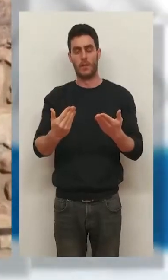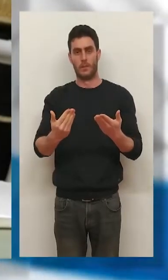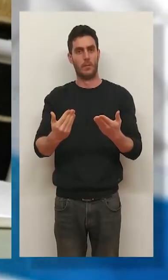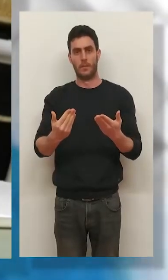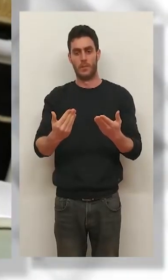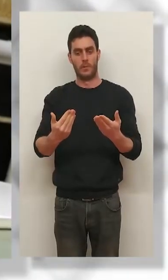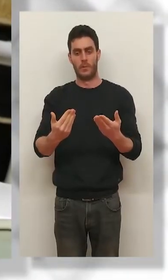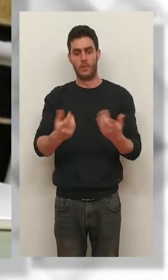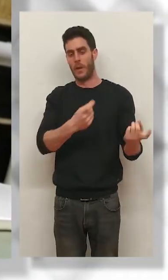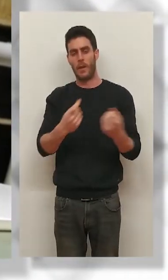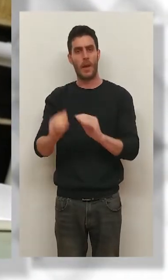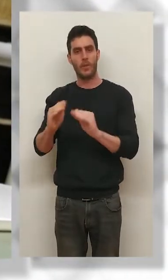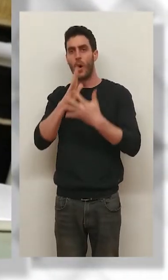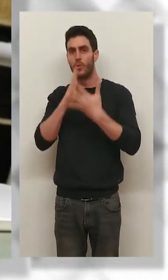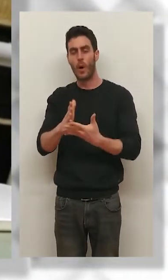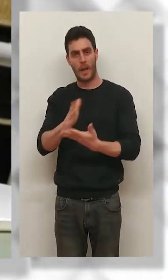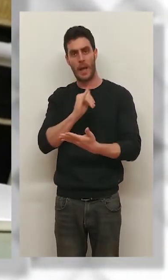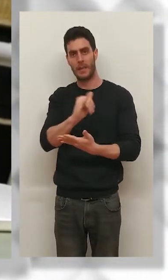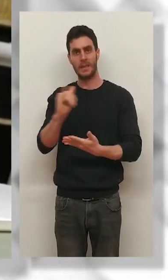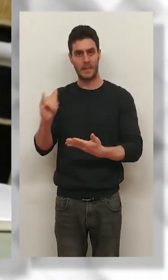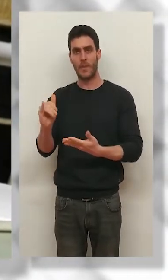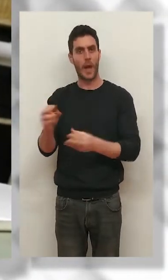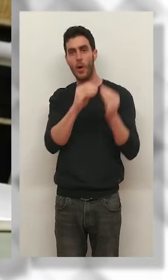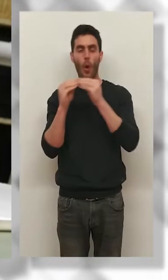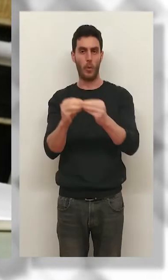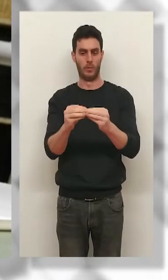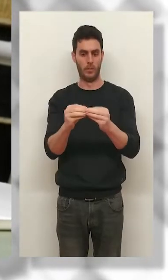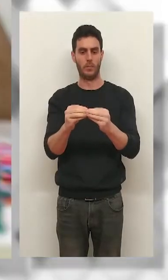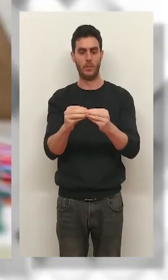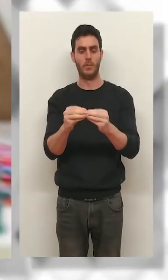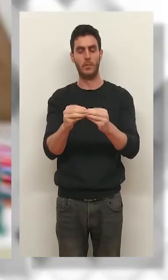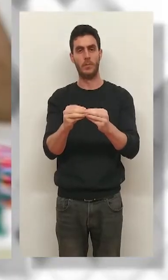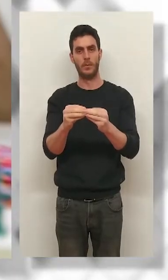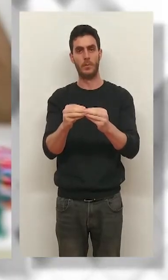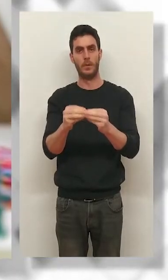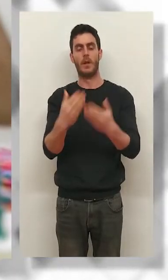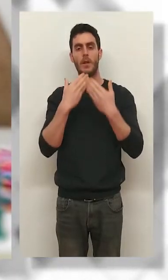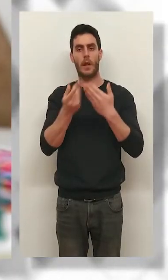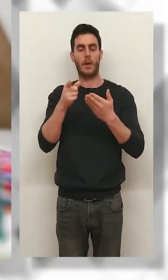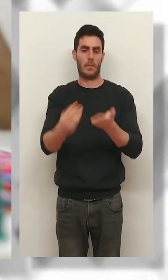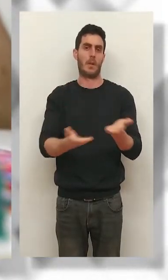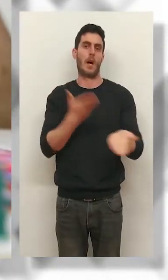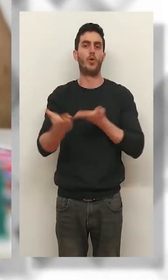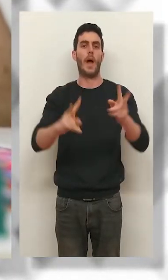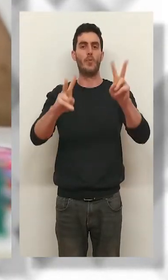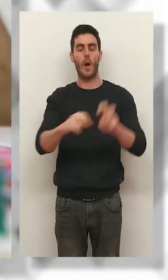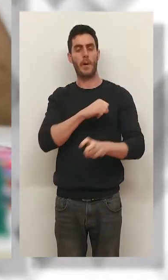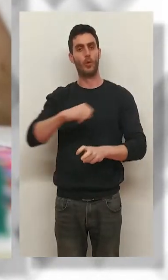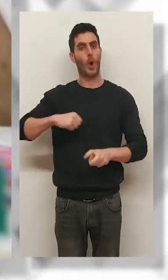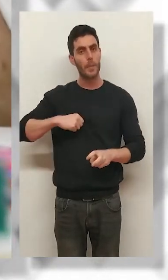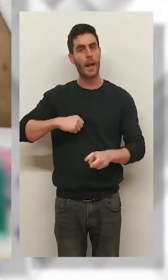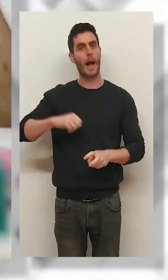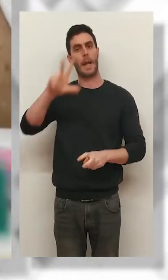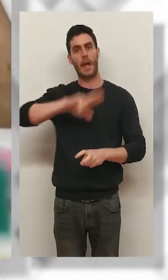actuales existentes con las nuevas ayudas autonómicas, nacionales, europeas.